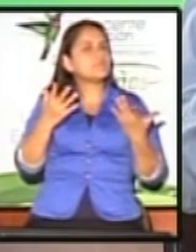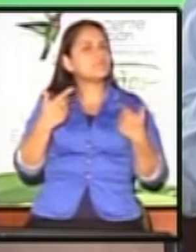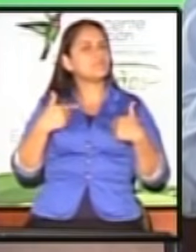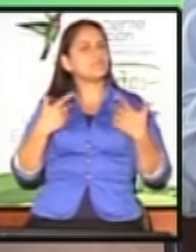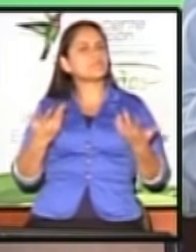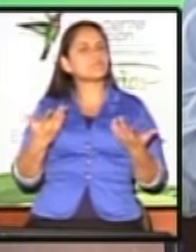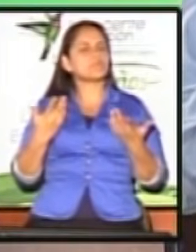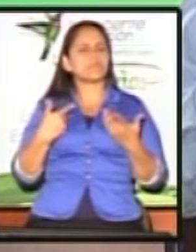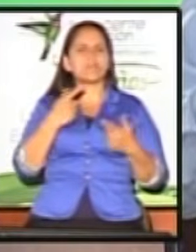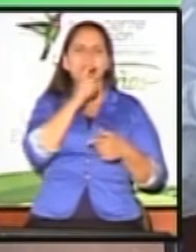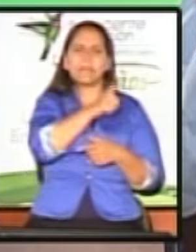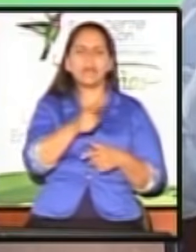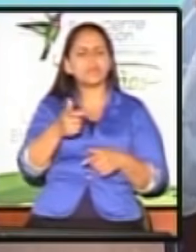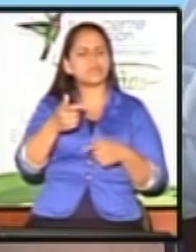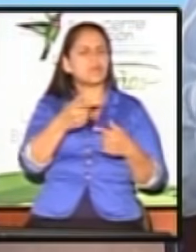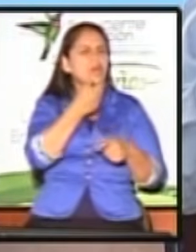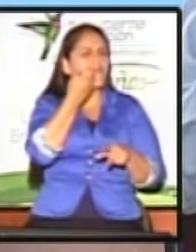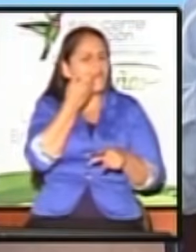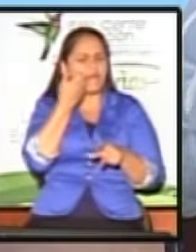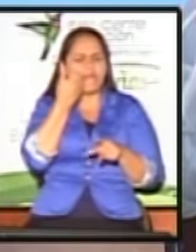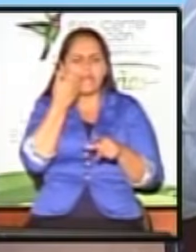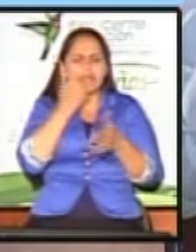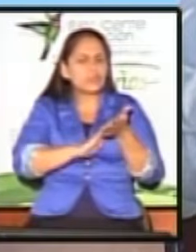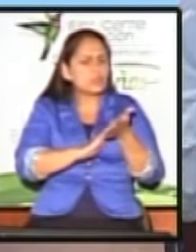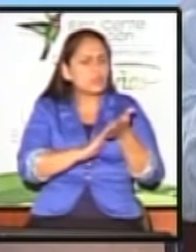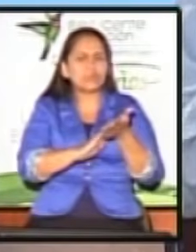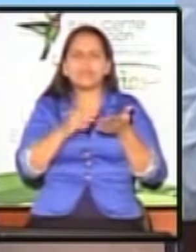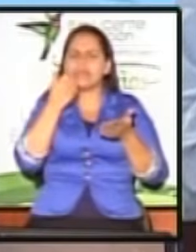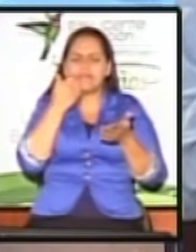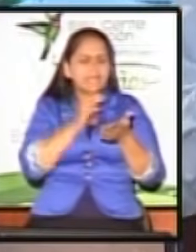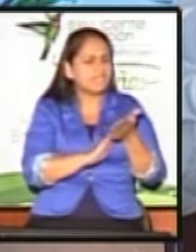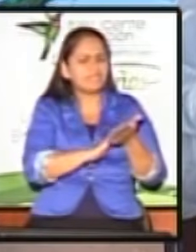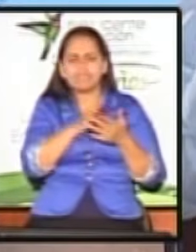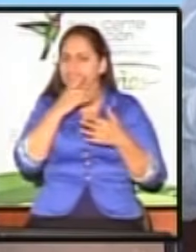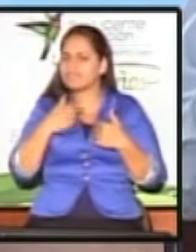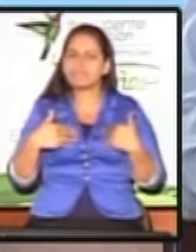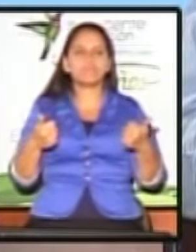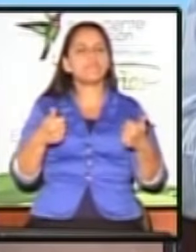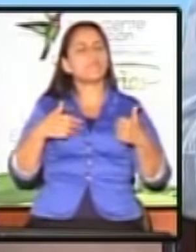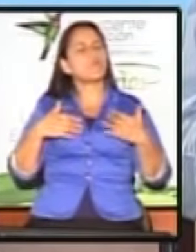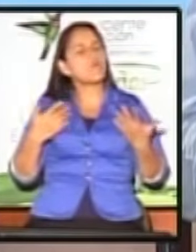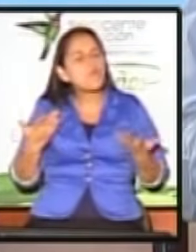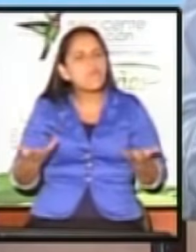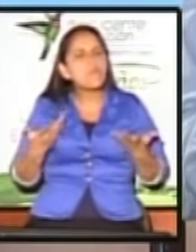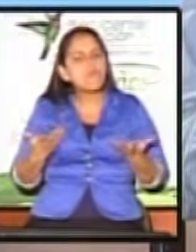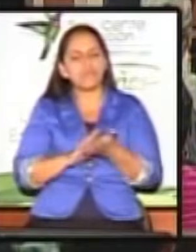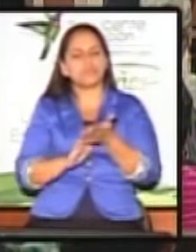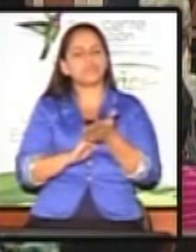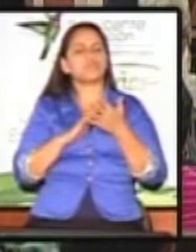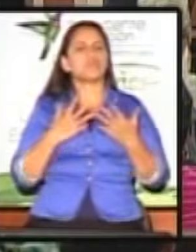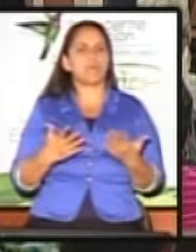el sufrimiento de aquel que no es posible curar y que la enfermedad va rápidamente en progresión hacia la